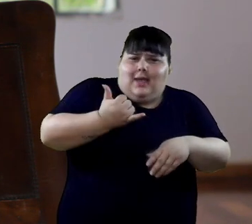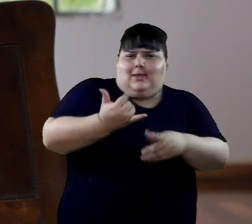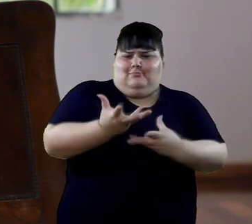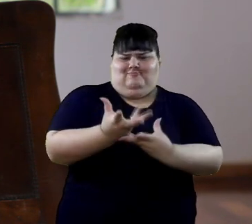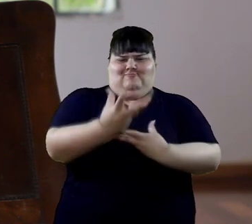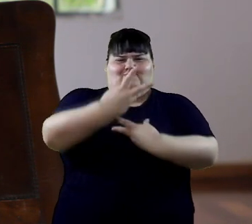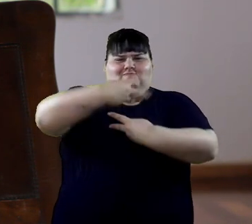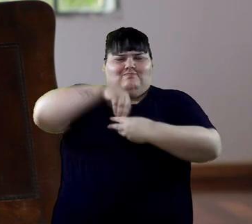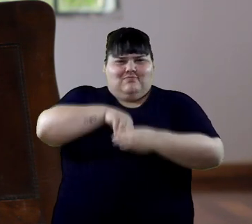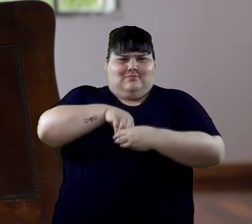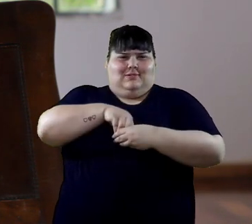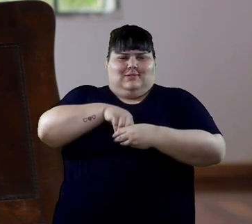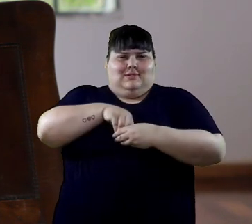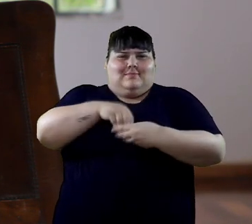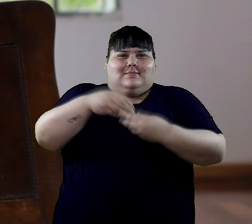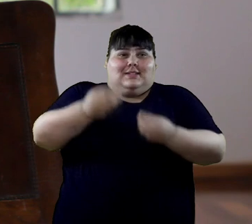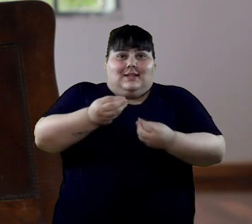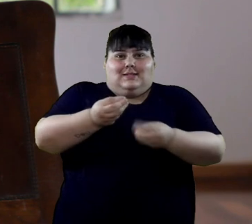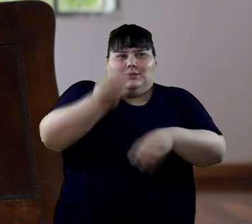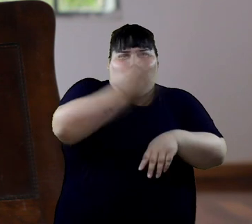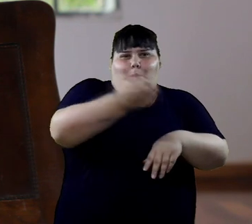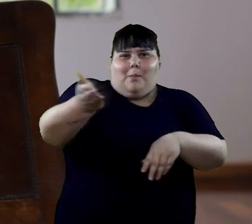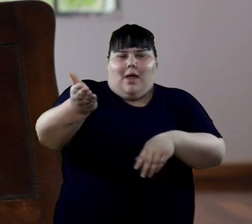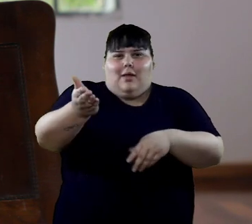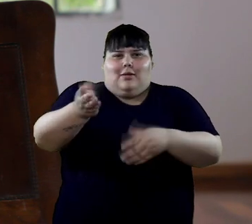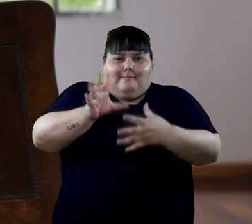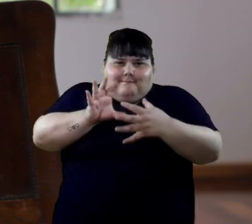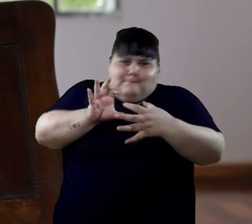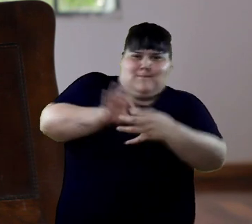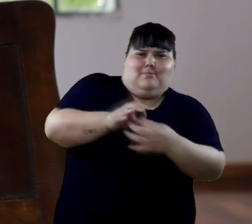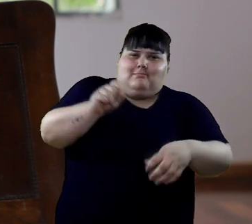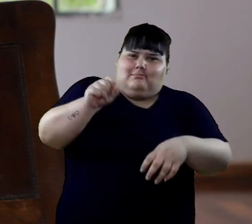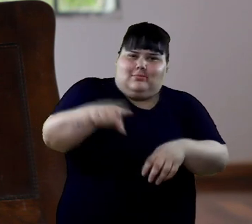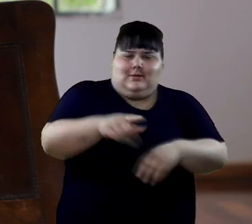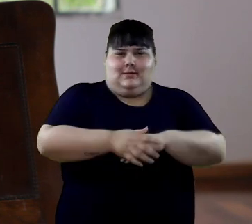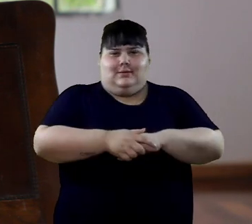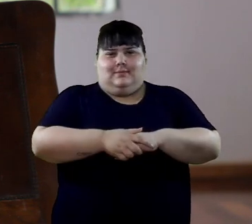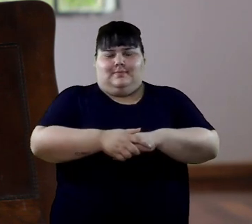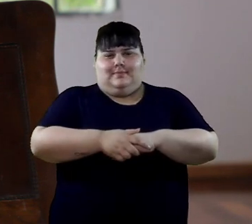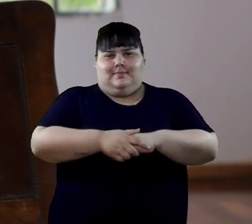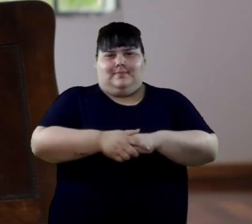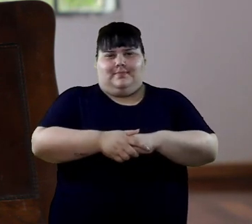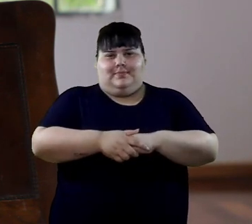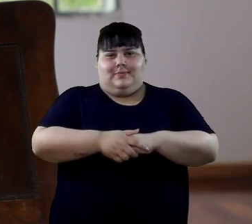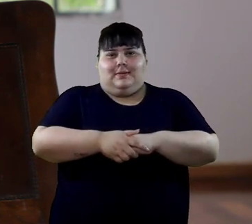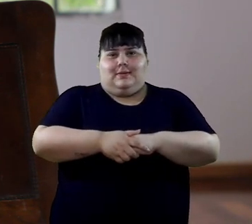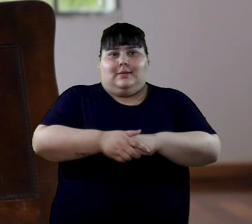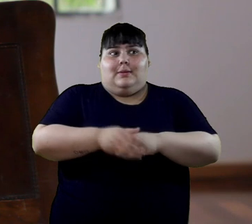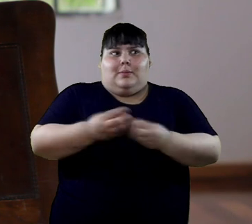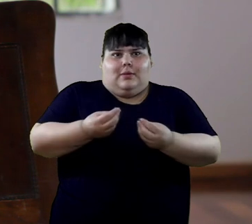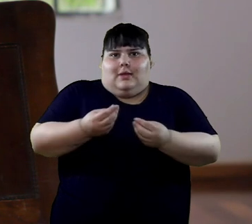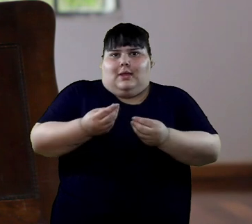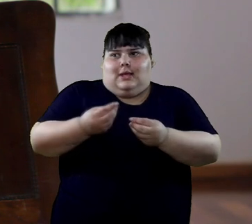lleva a lo más profundo del ser, es una dimensión inherente al ser humano, o sea, lo humano está ahí.